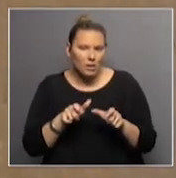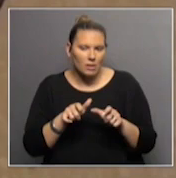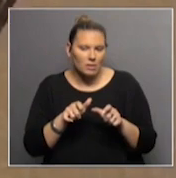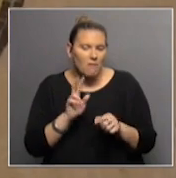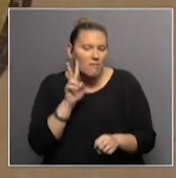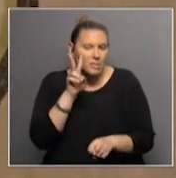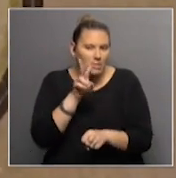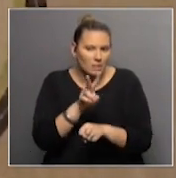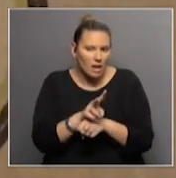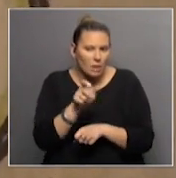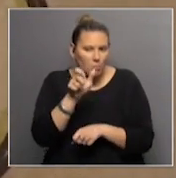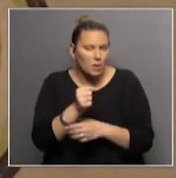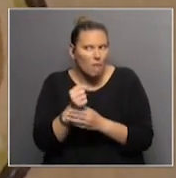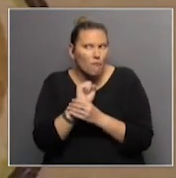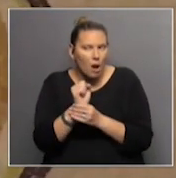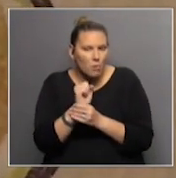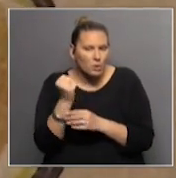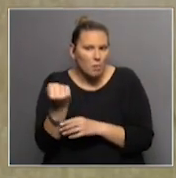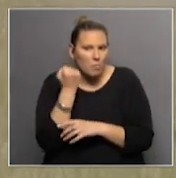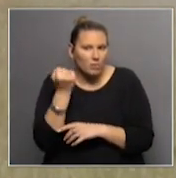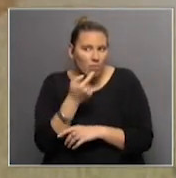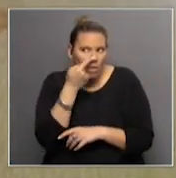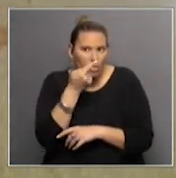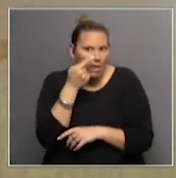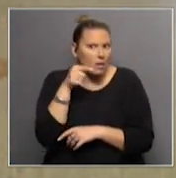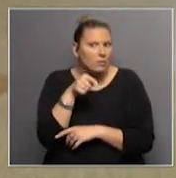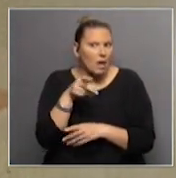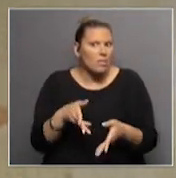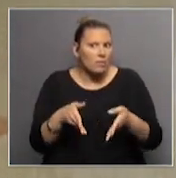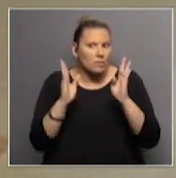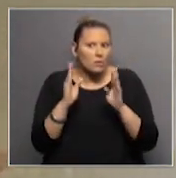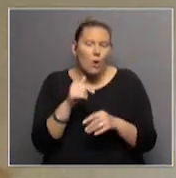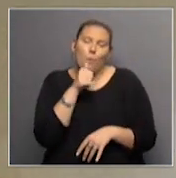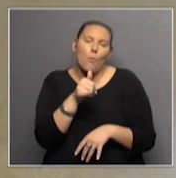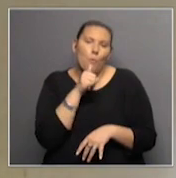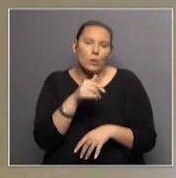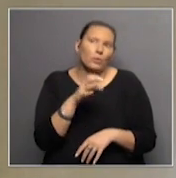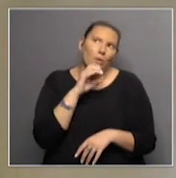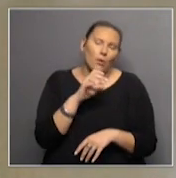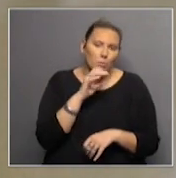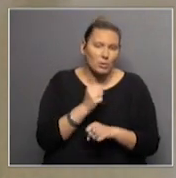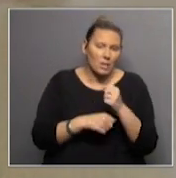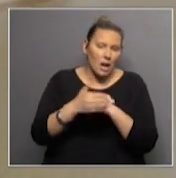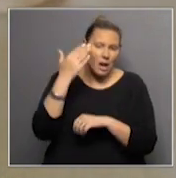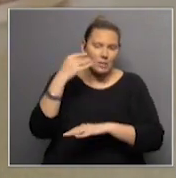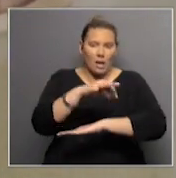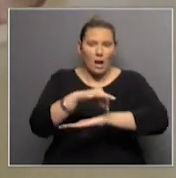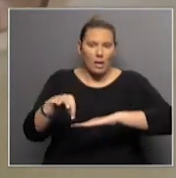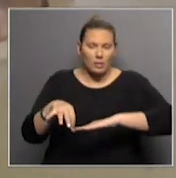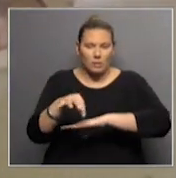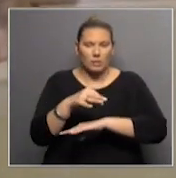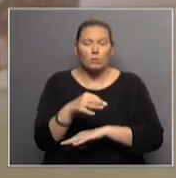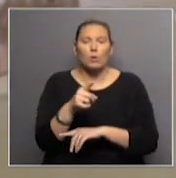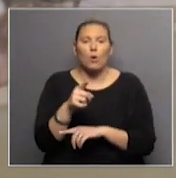lo hayan visitado, personas importantes que se hayan interesado? Una anécdota muy jocosa es que hace muchos años el arquitecto Le